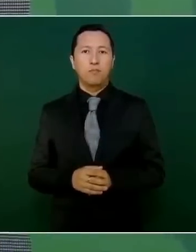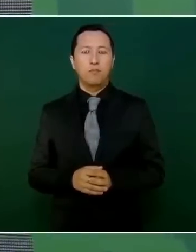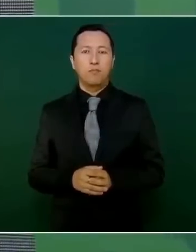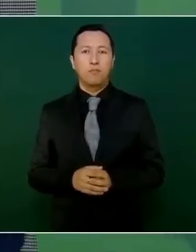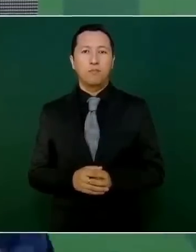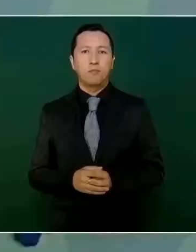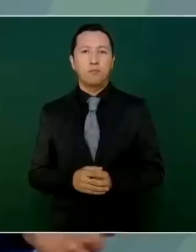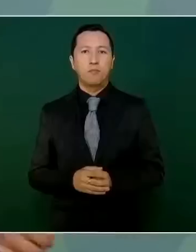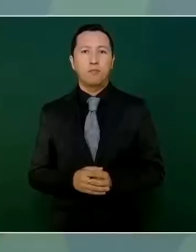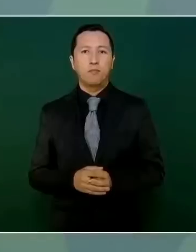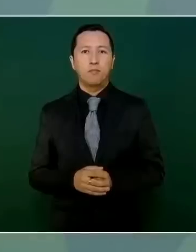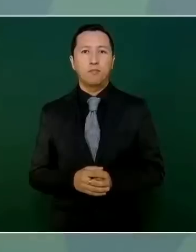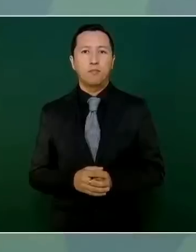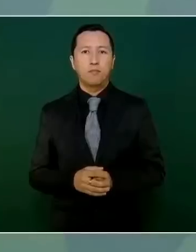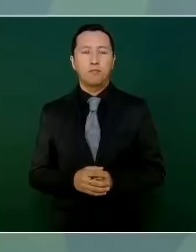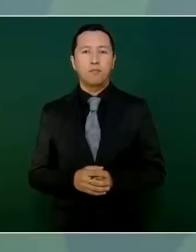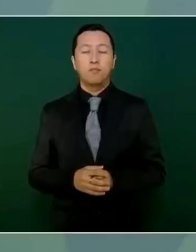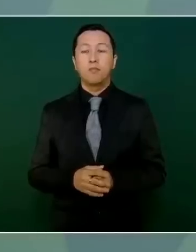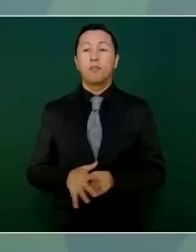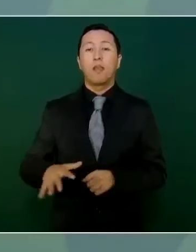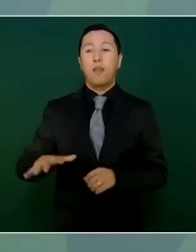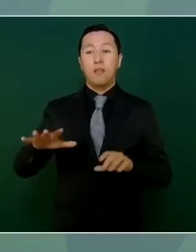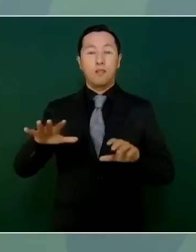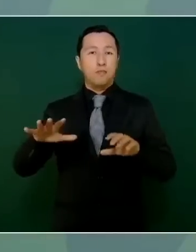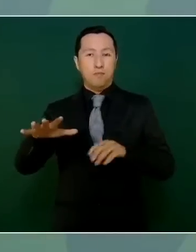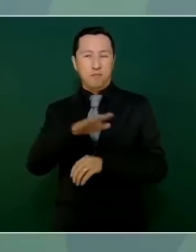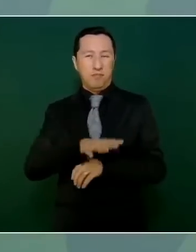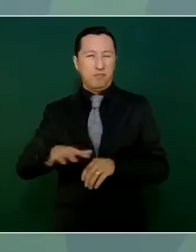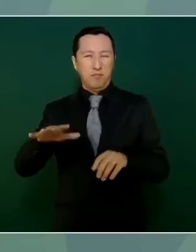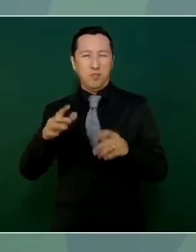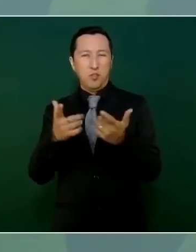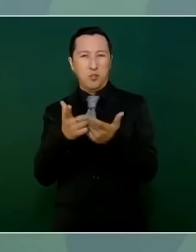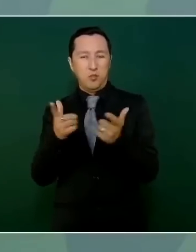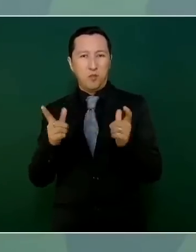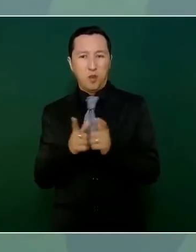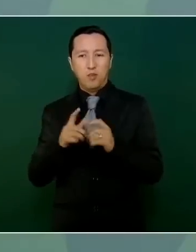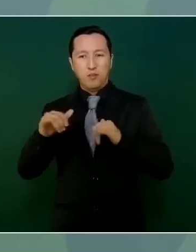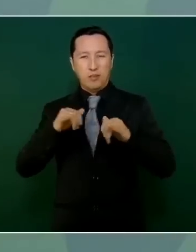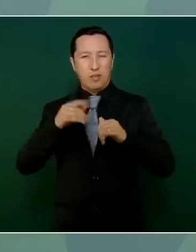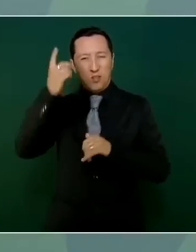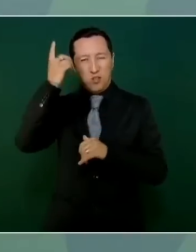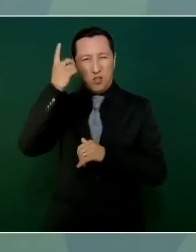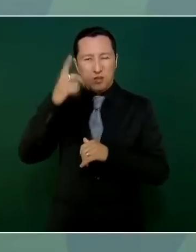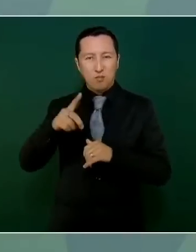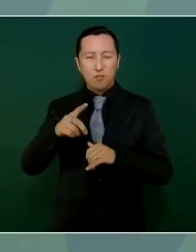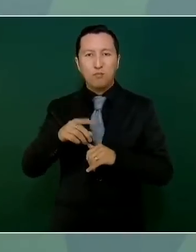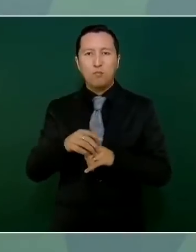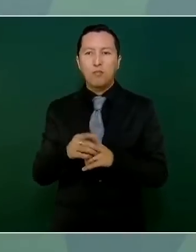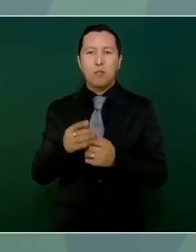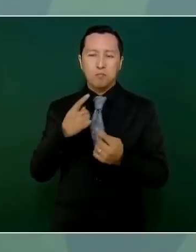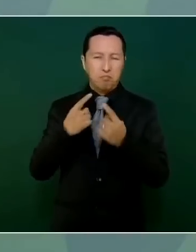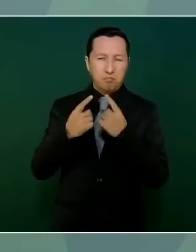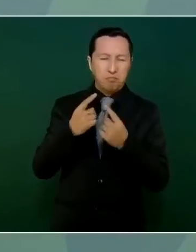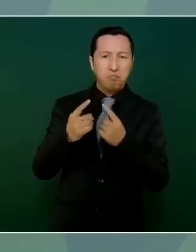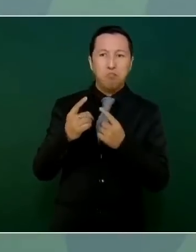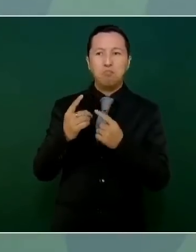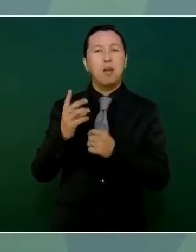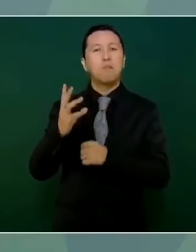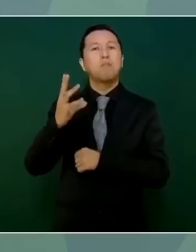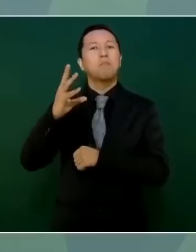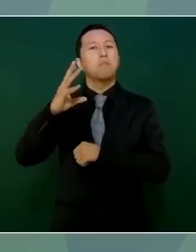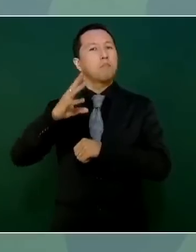nos permitió tener el terreno para la construcción de ese aeropuerto. Les agradezco